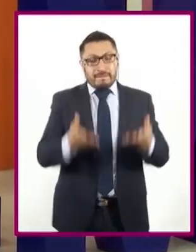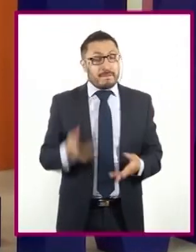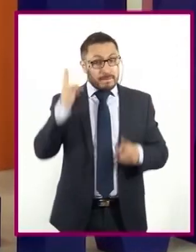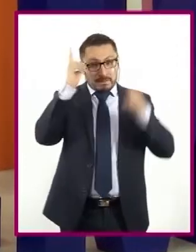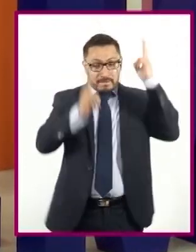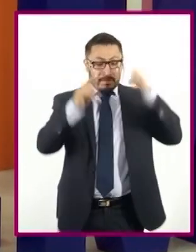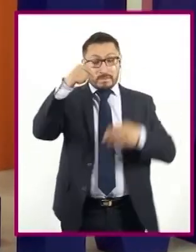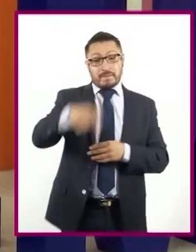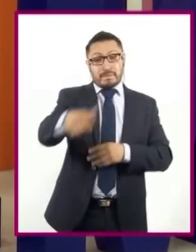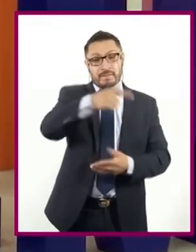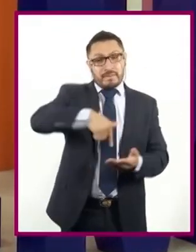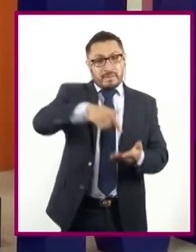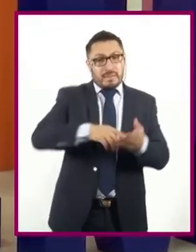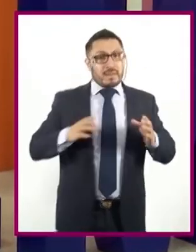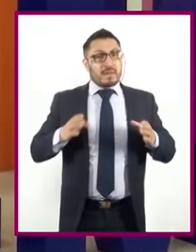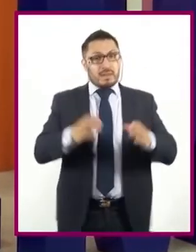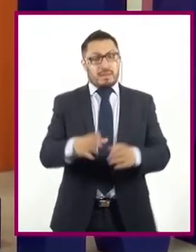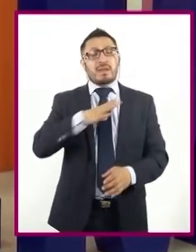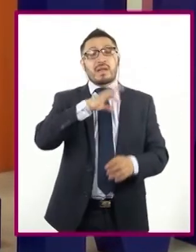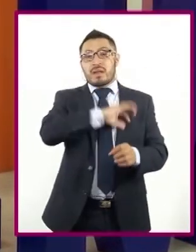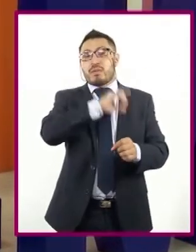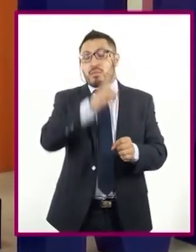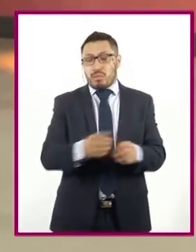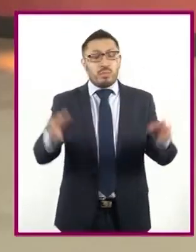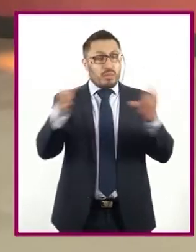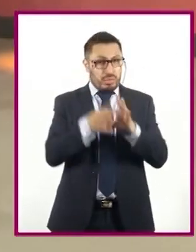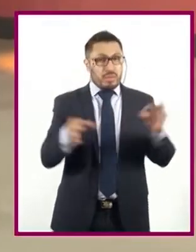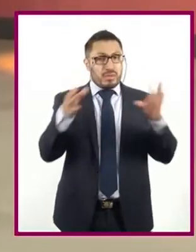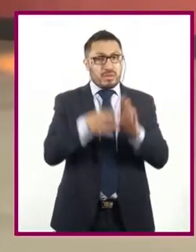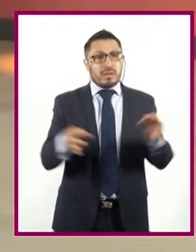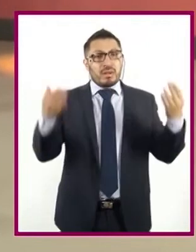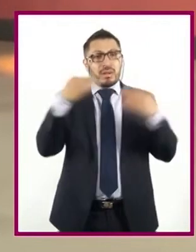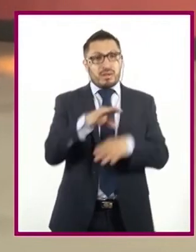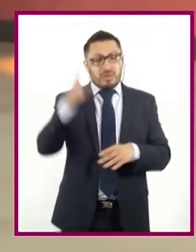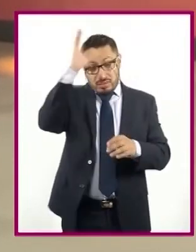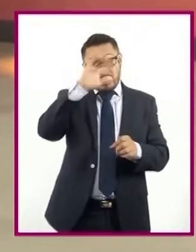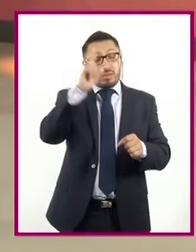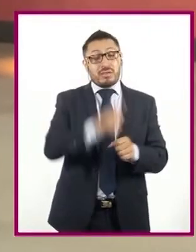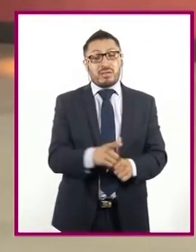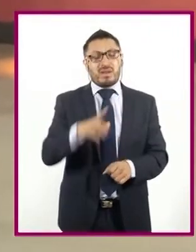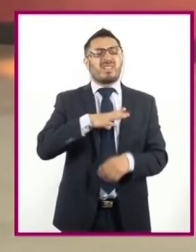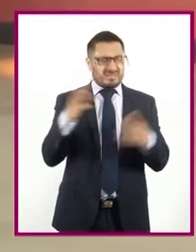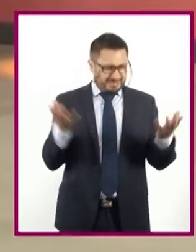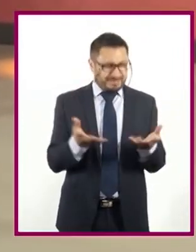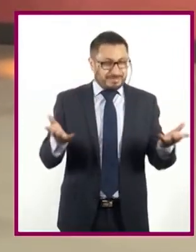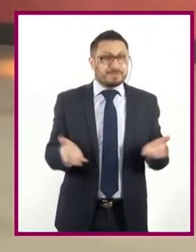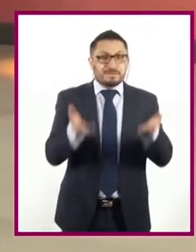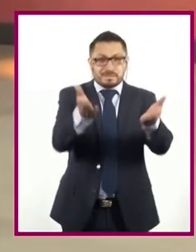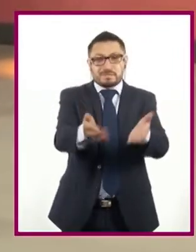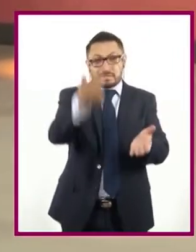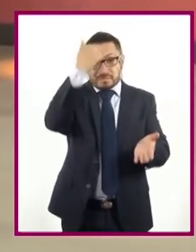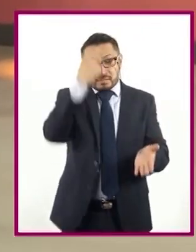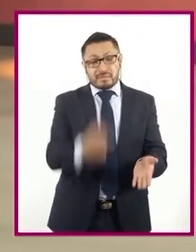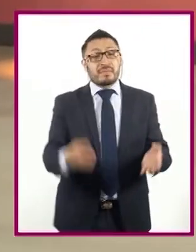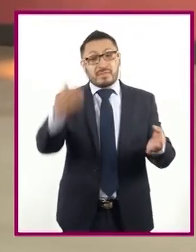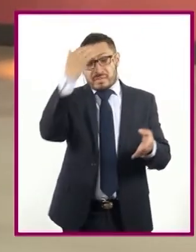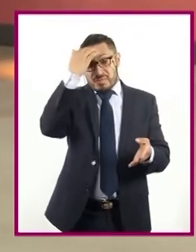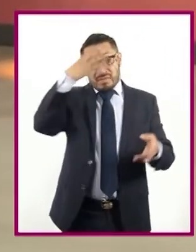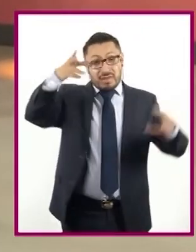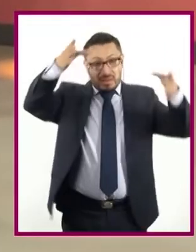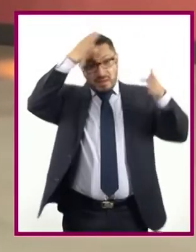nuestra localidad y tenemos la oportunidad de explicarles sobre nuestra cultura, hagámoslo para que conozcan y